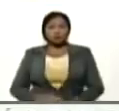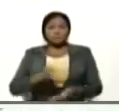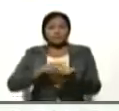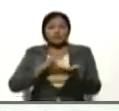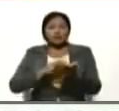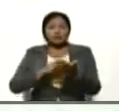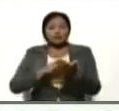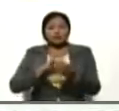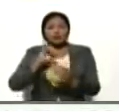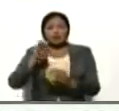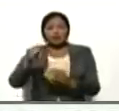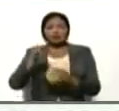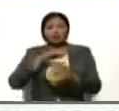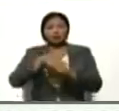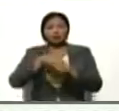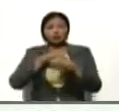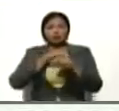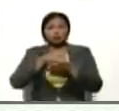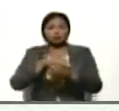Rodríguez Gómez, presente.